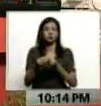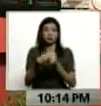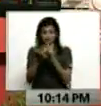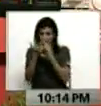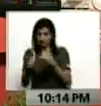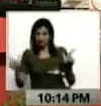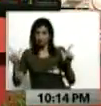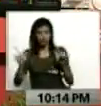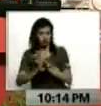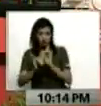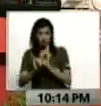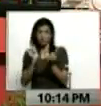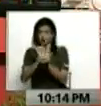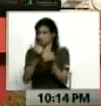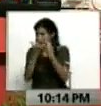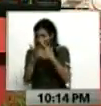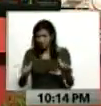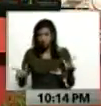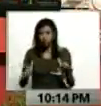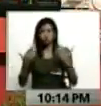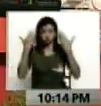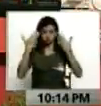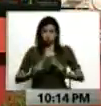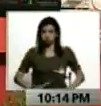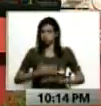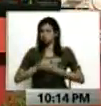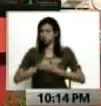primero que hicimos fue poner nuestro